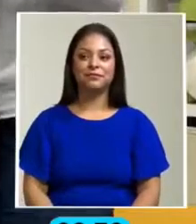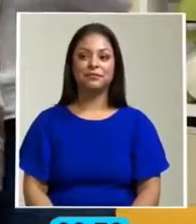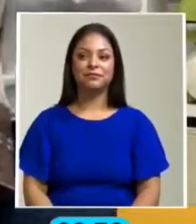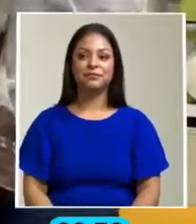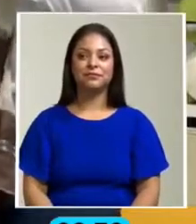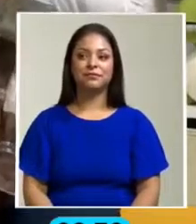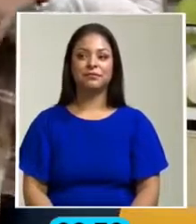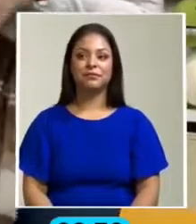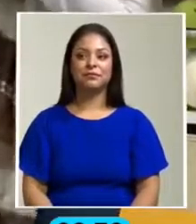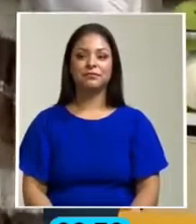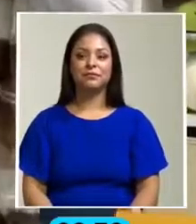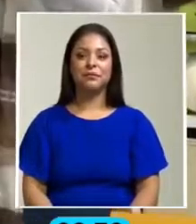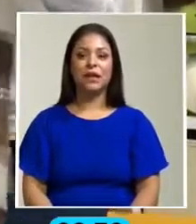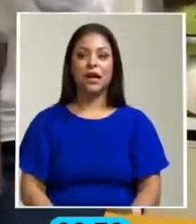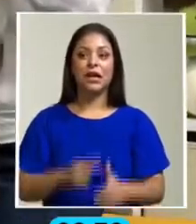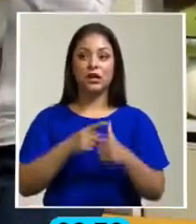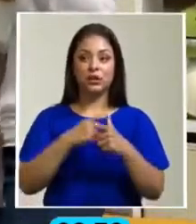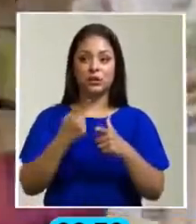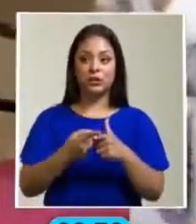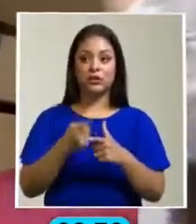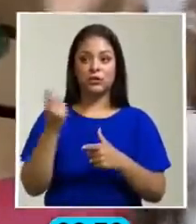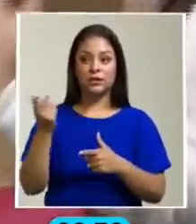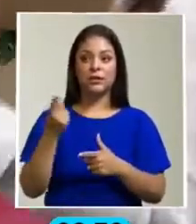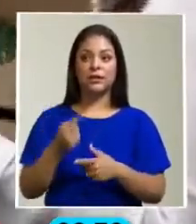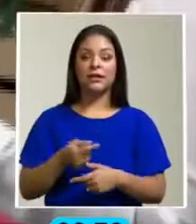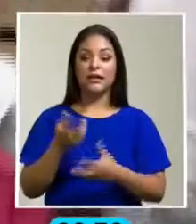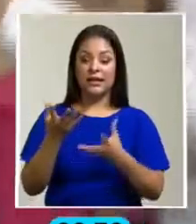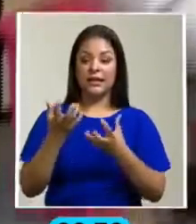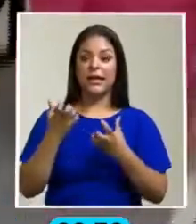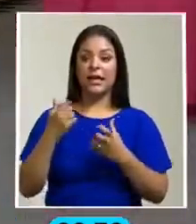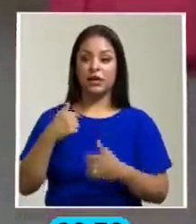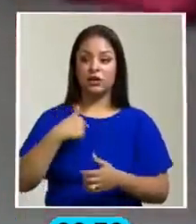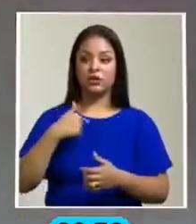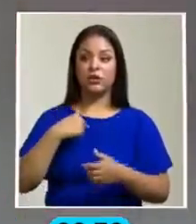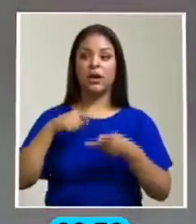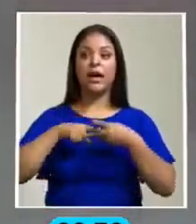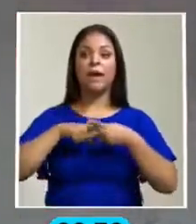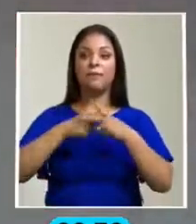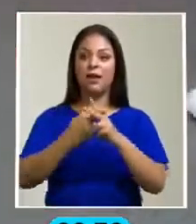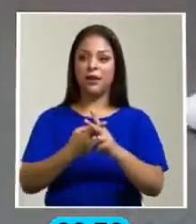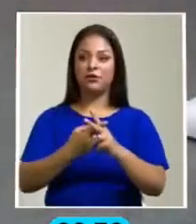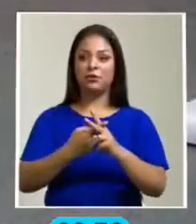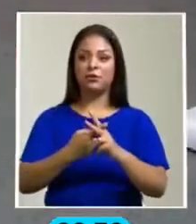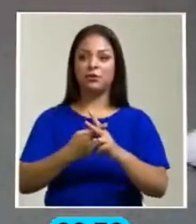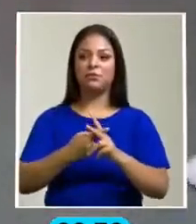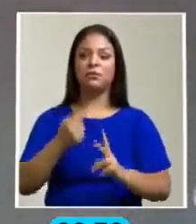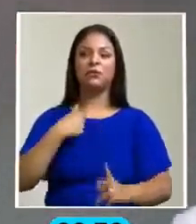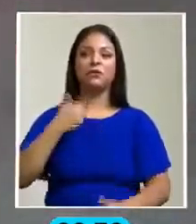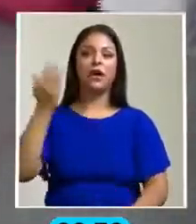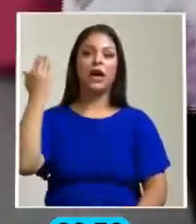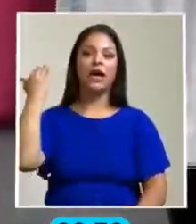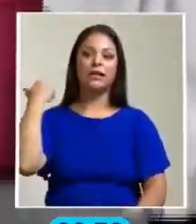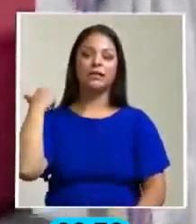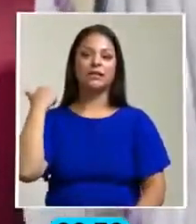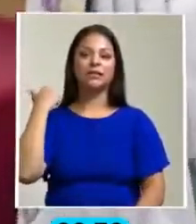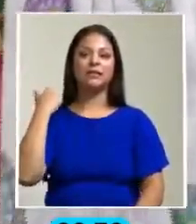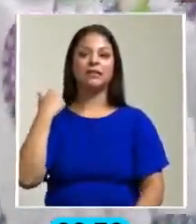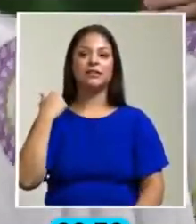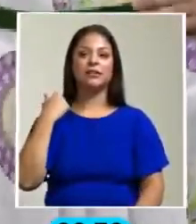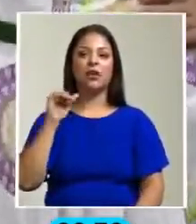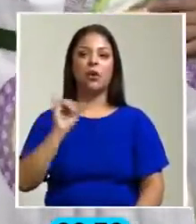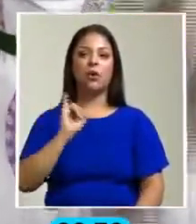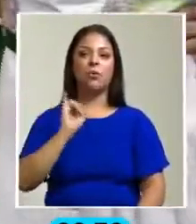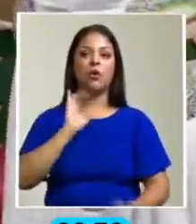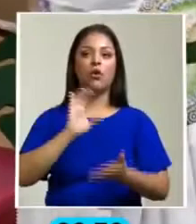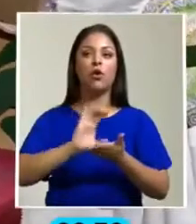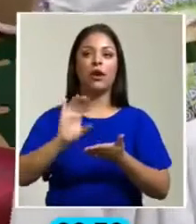¿le parece si empiezo yo? Escúchame. Porque niña. yo me acuerdo de mis años allá mozos, cuando estaba en el colegio y